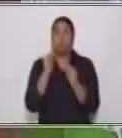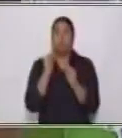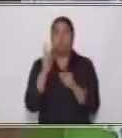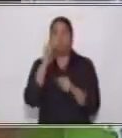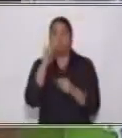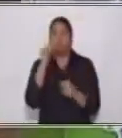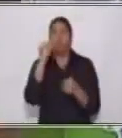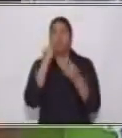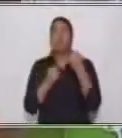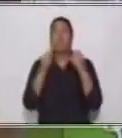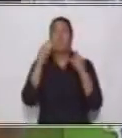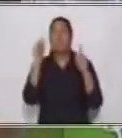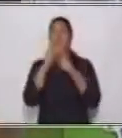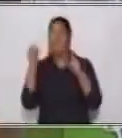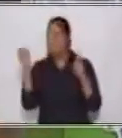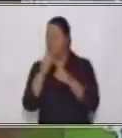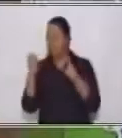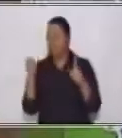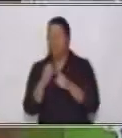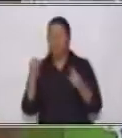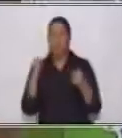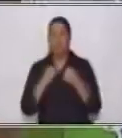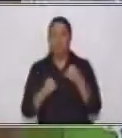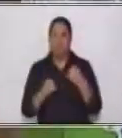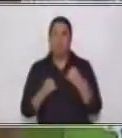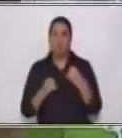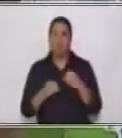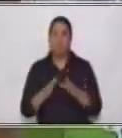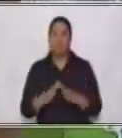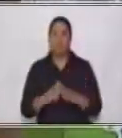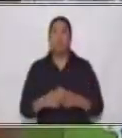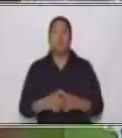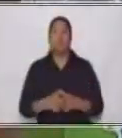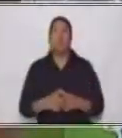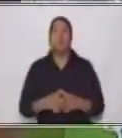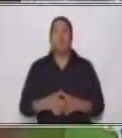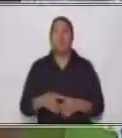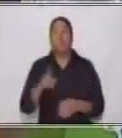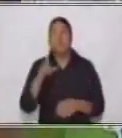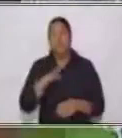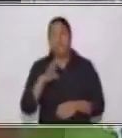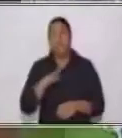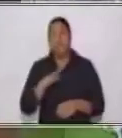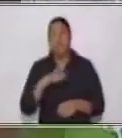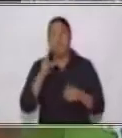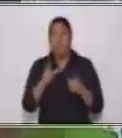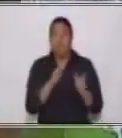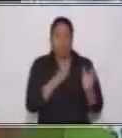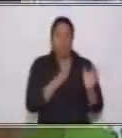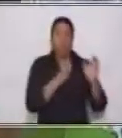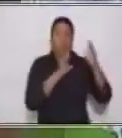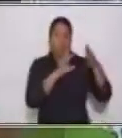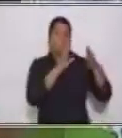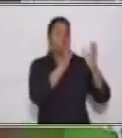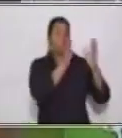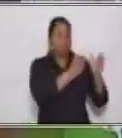opinión. Habrá un apartado especial dentro de los textos expositivos para